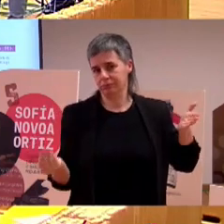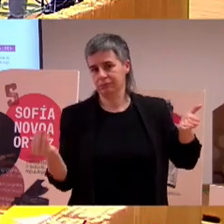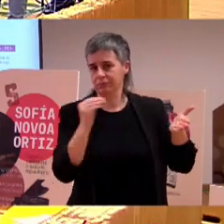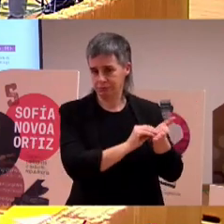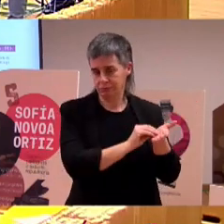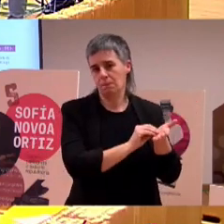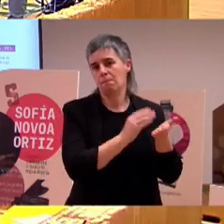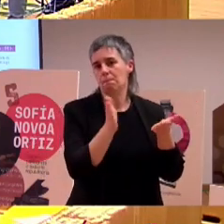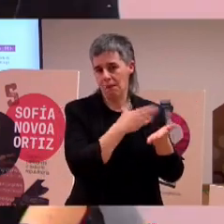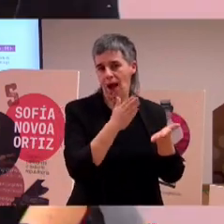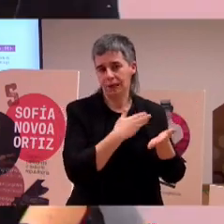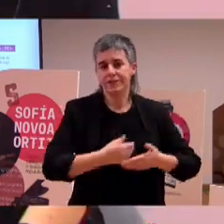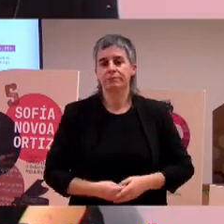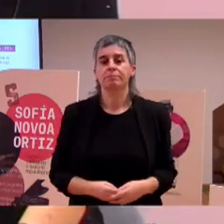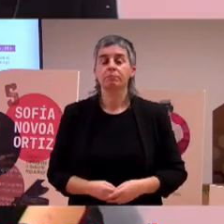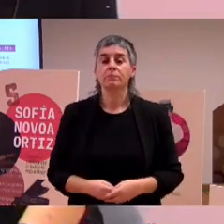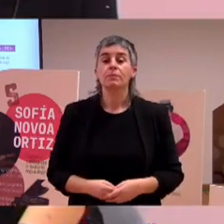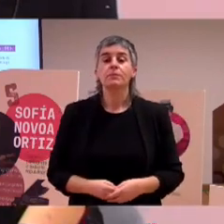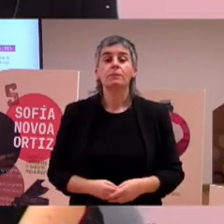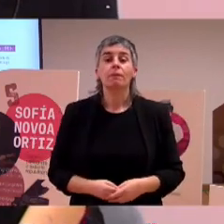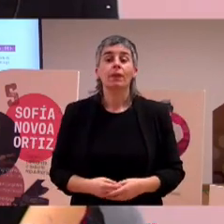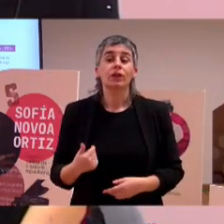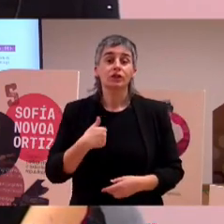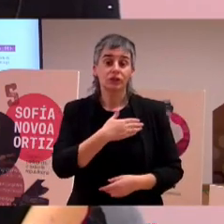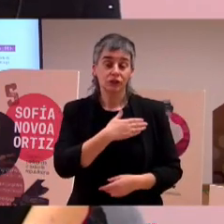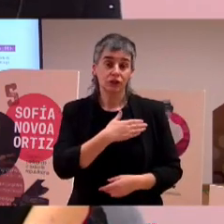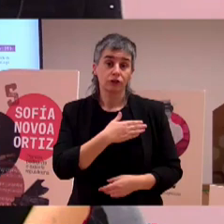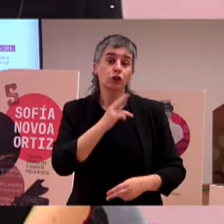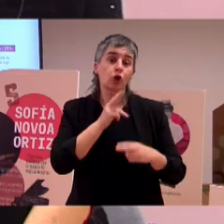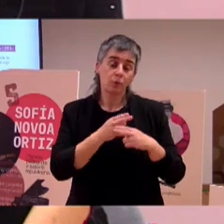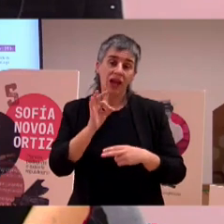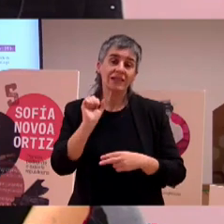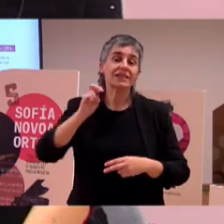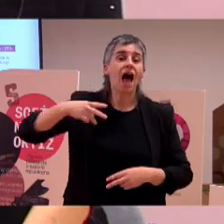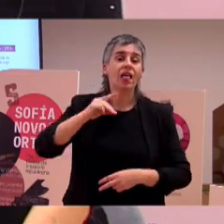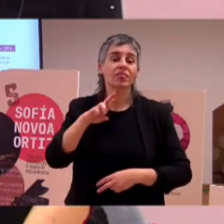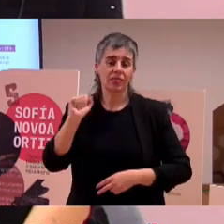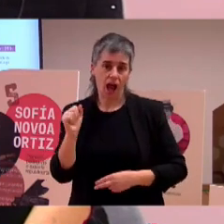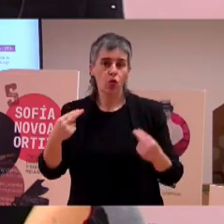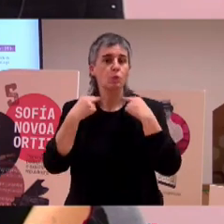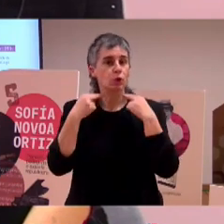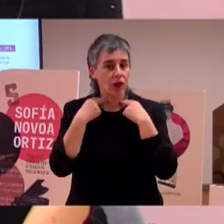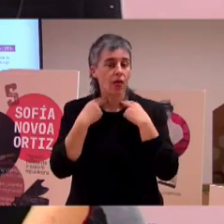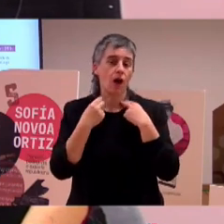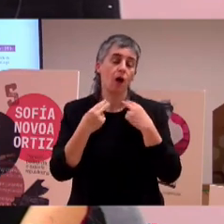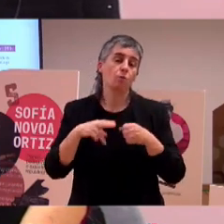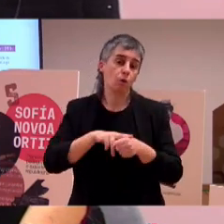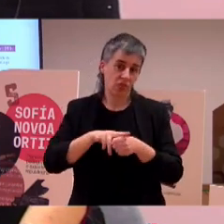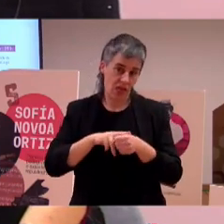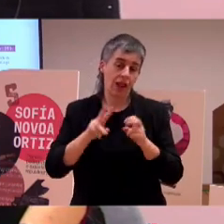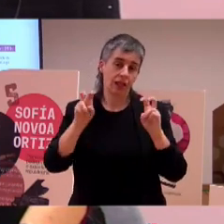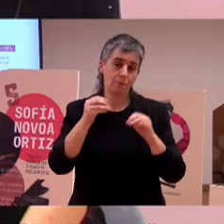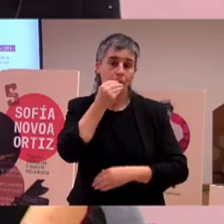temos que escribir xuntas. Pois, quería, eu son Sandra, diputada provincial de Benestar Social e